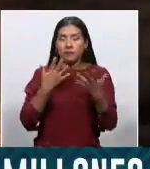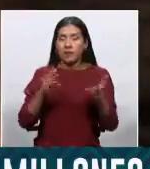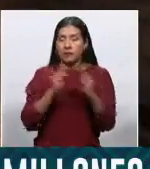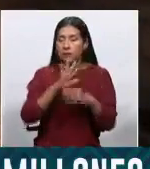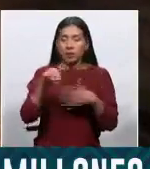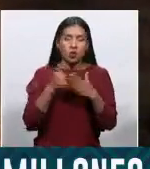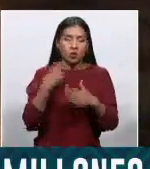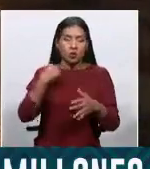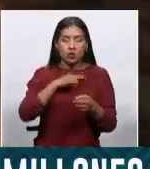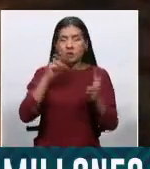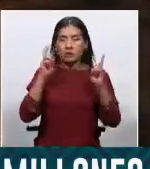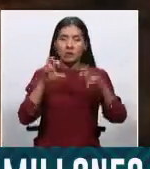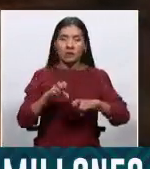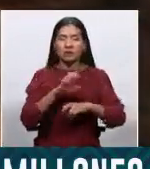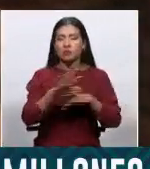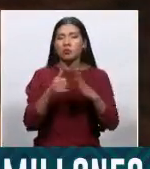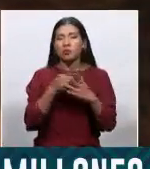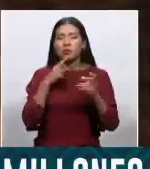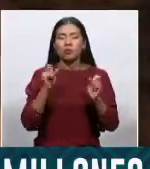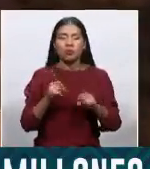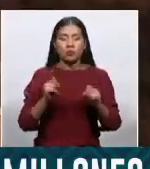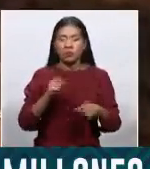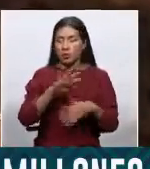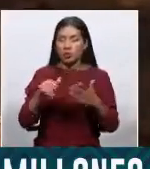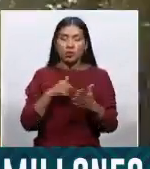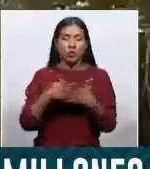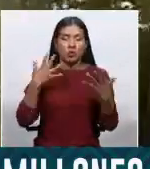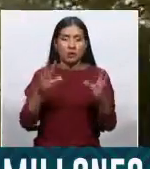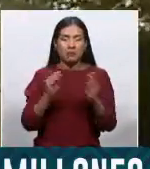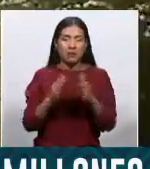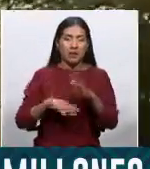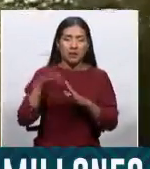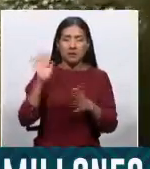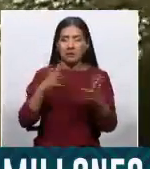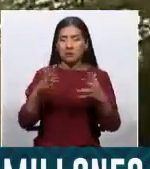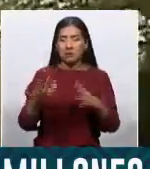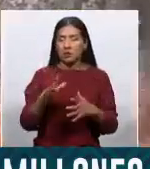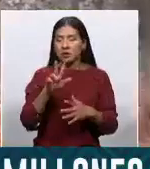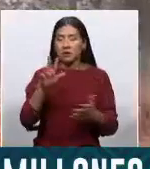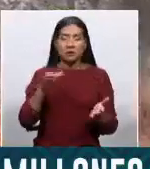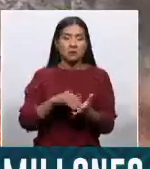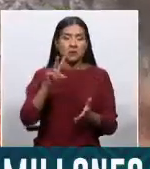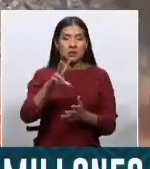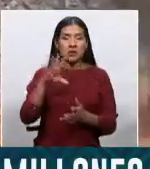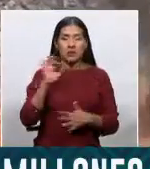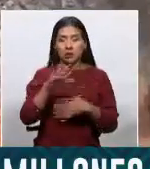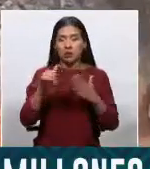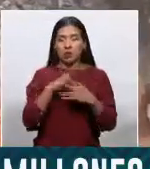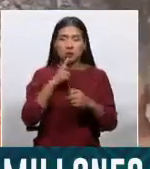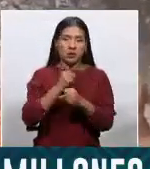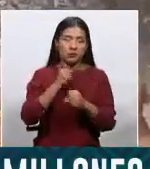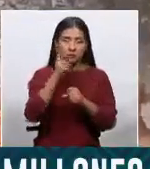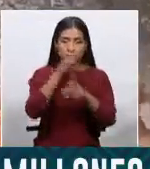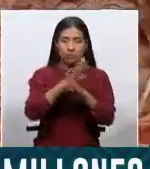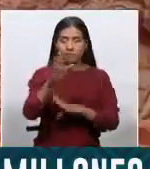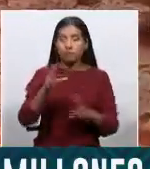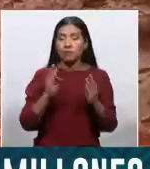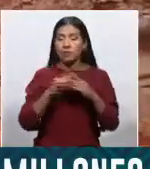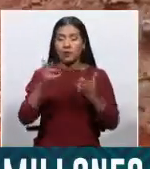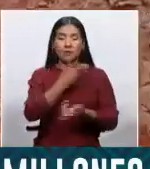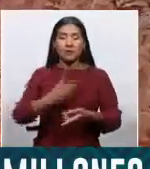menos 109 proyectos de conservación vial y se generaron más de 3.100 empleos directos. La semana pasada, el presidente